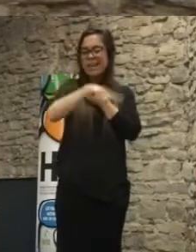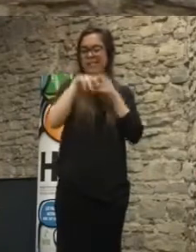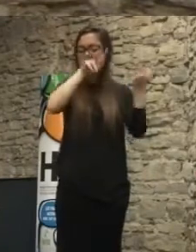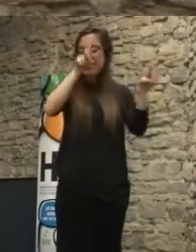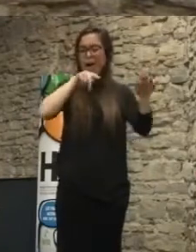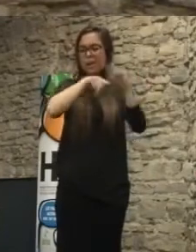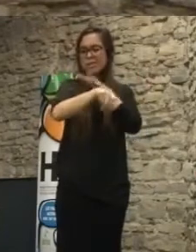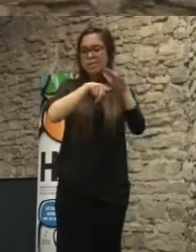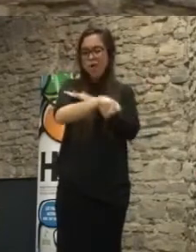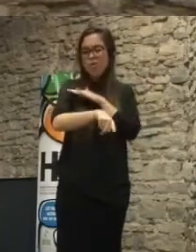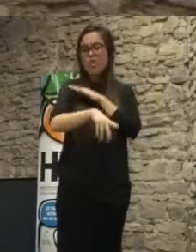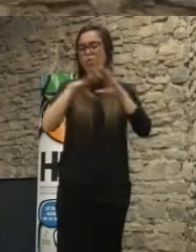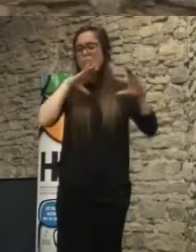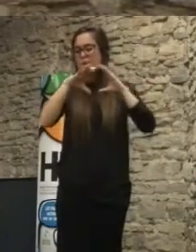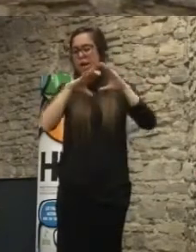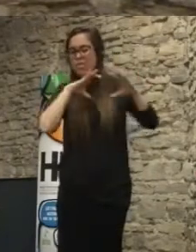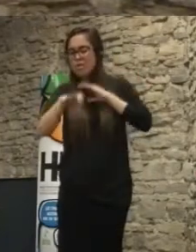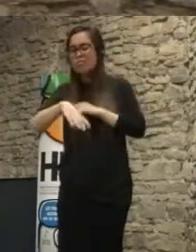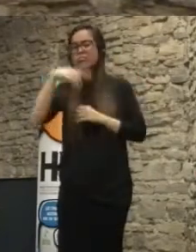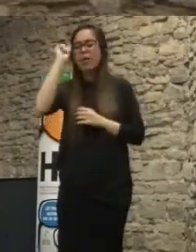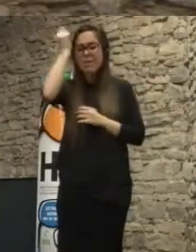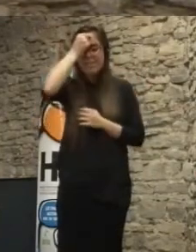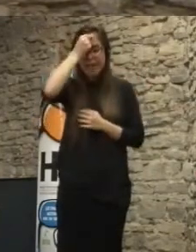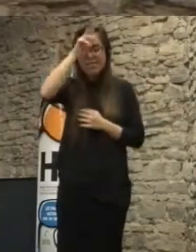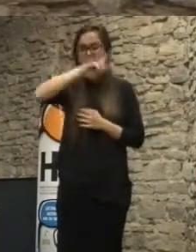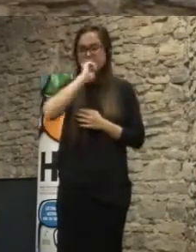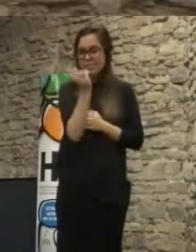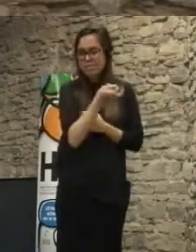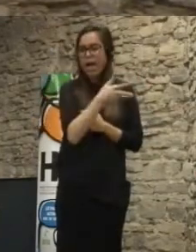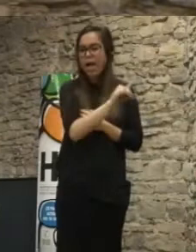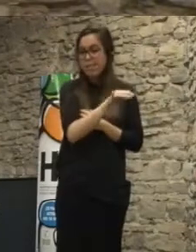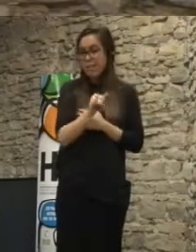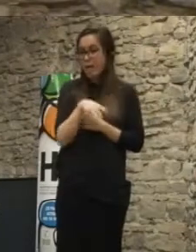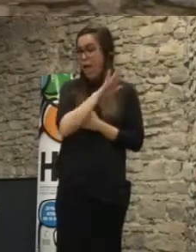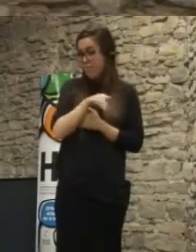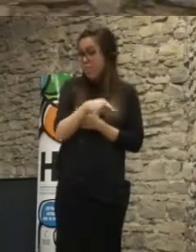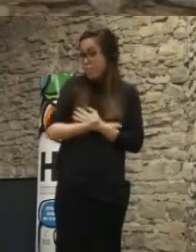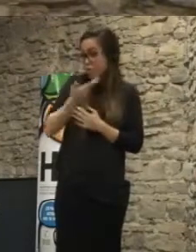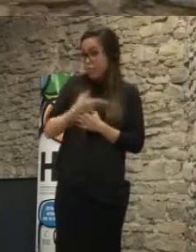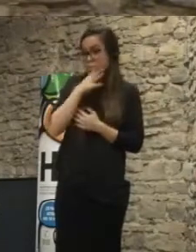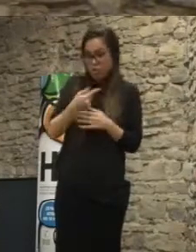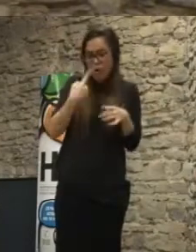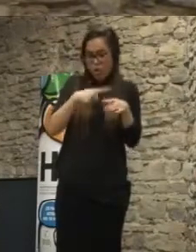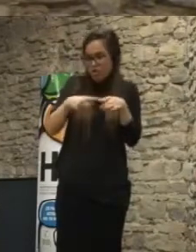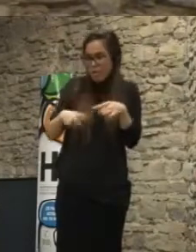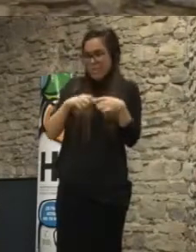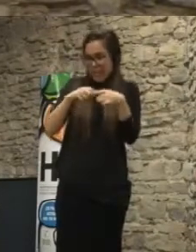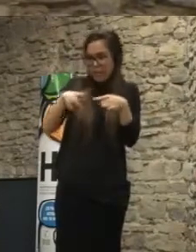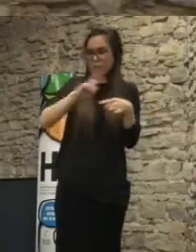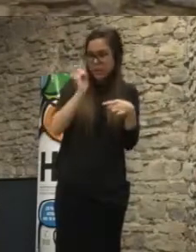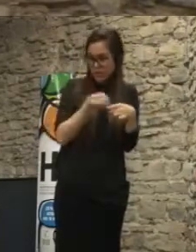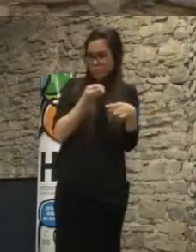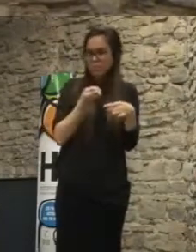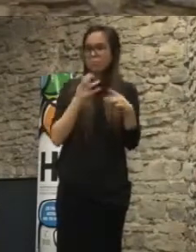tiene competencias, tiene habilidades, tiene no sé qué, tiene no sé cuántos, que es lo instrumental, ¿no? Vale.